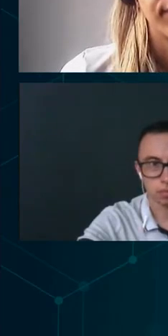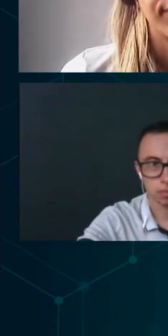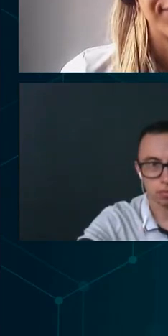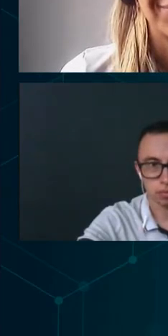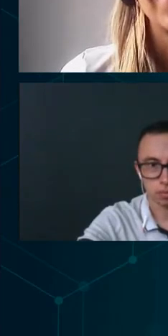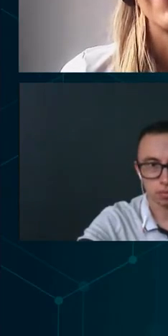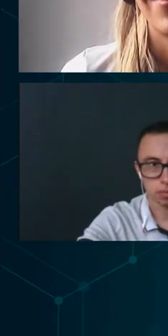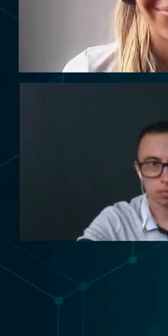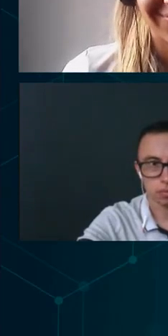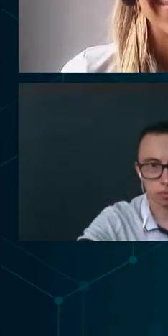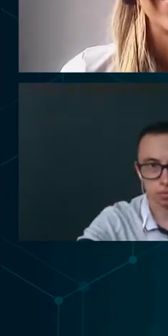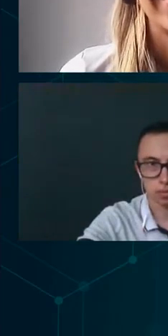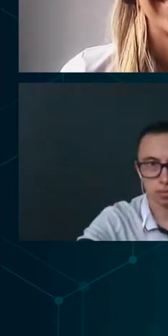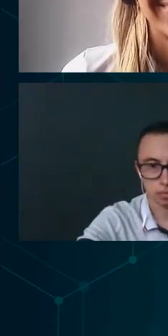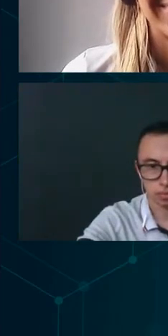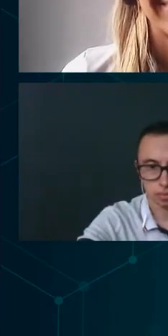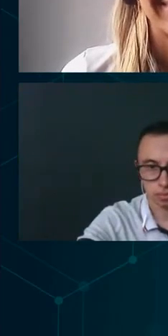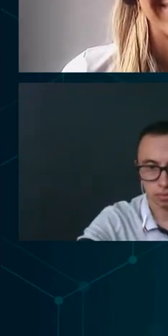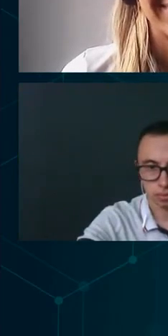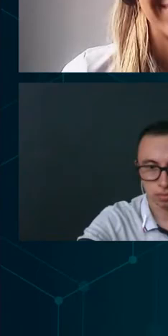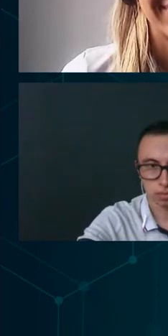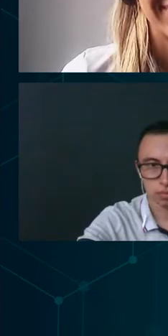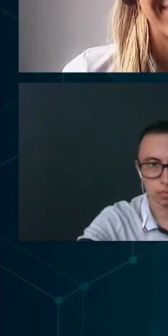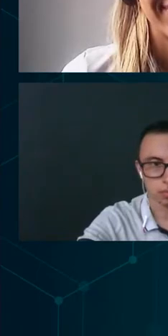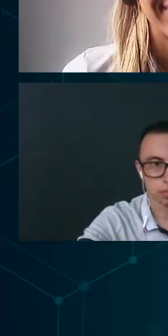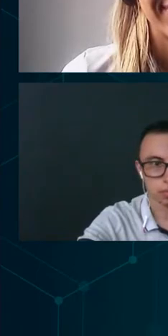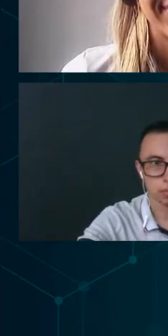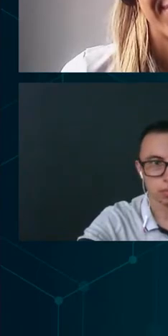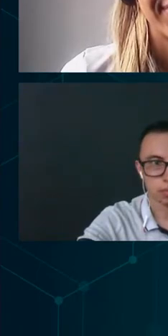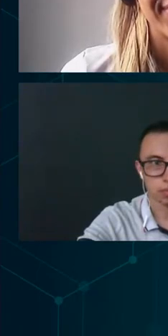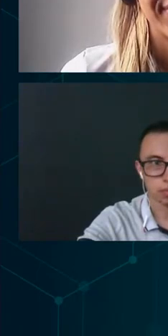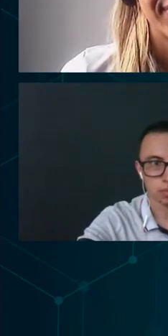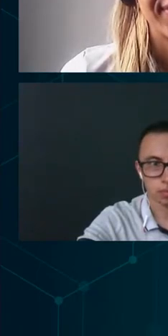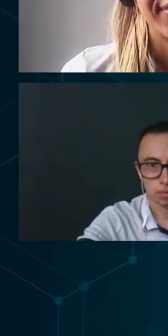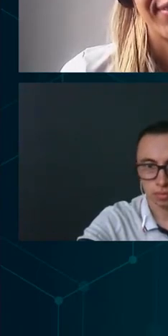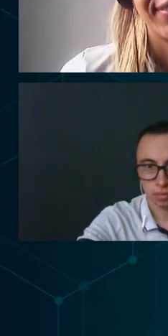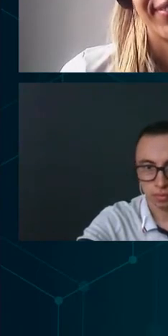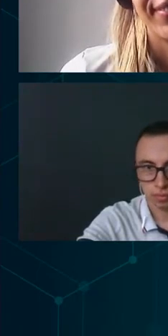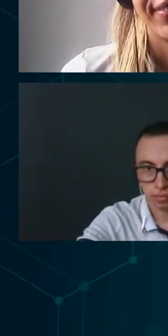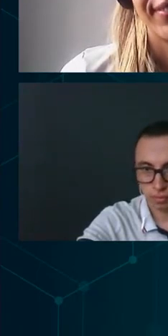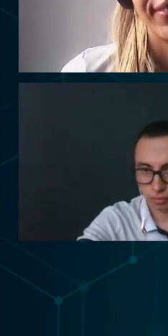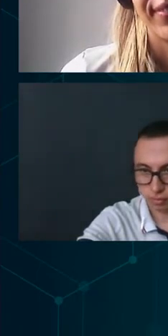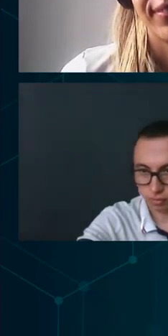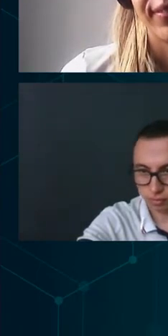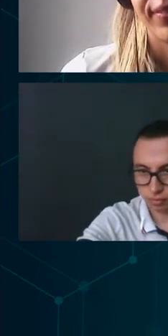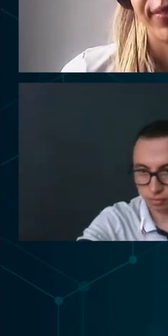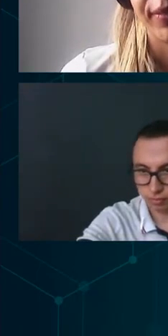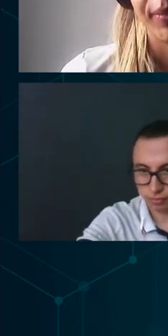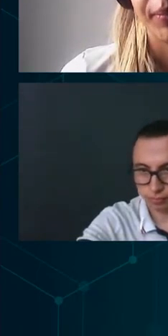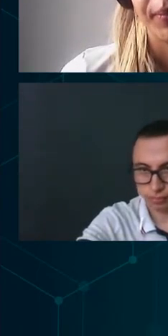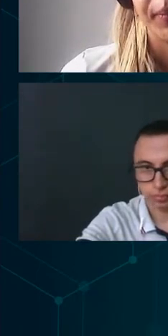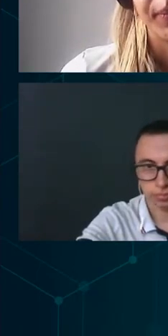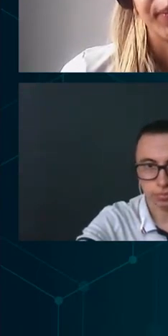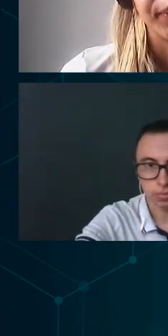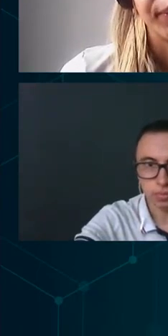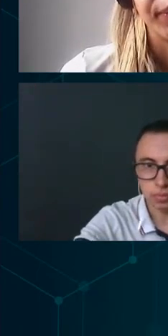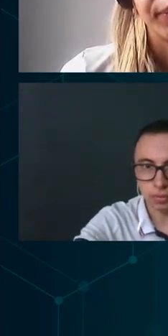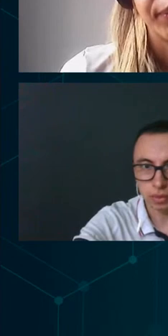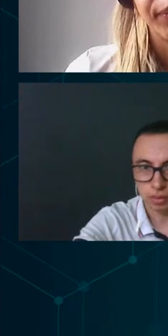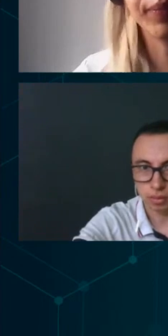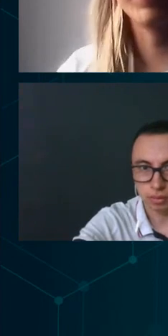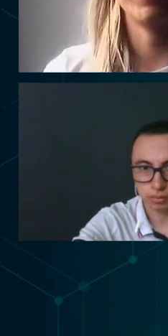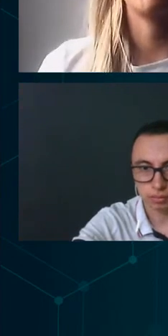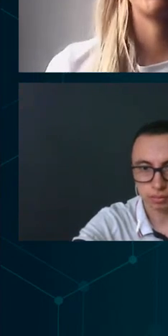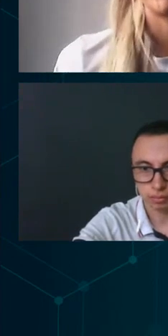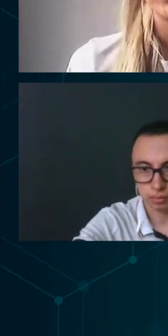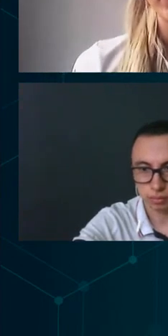sabe del tema, ¿listo? Hay una pregunta y así que, por favor, dale. Listo. Bueno,